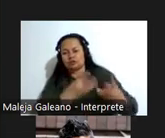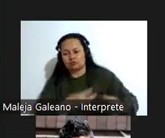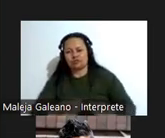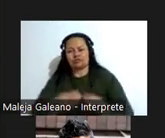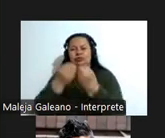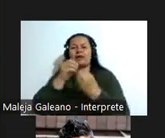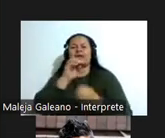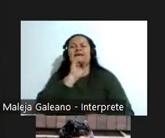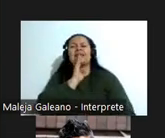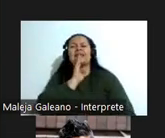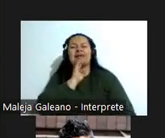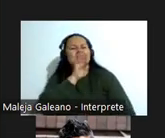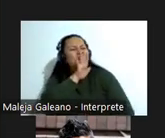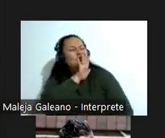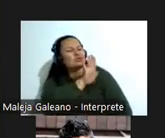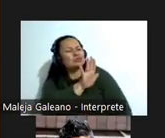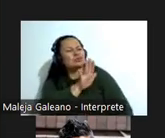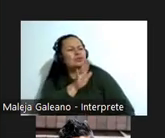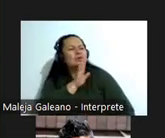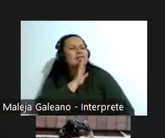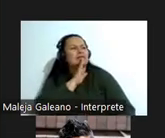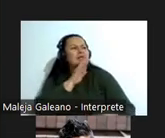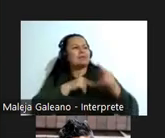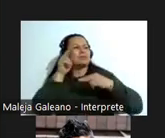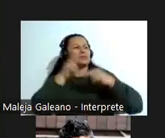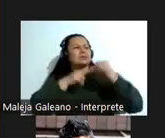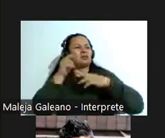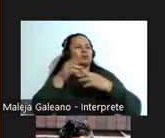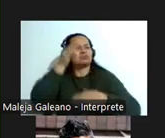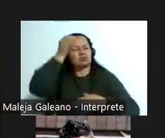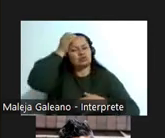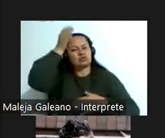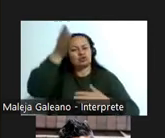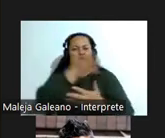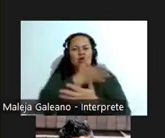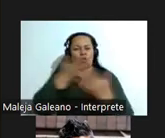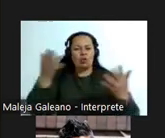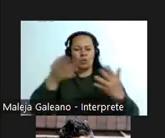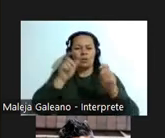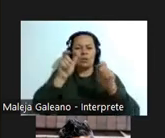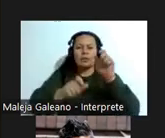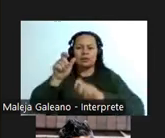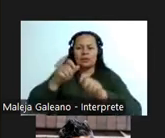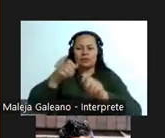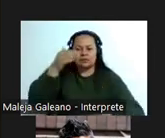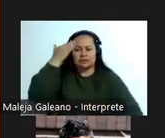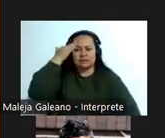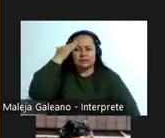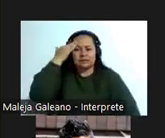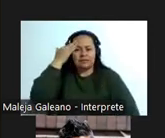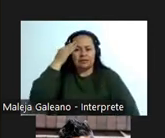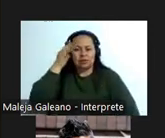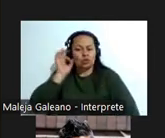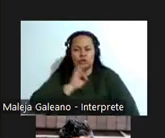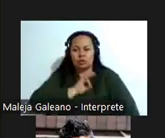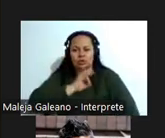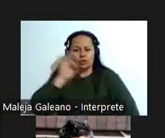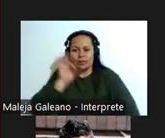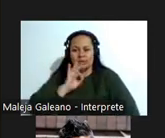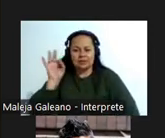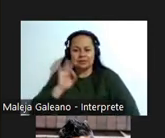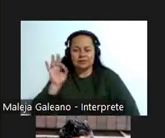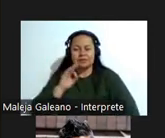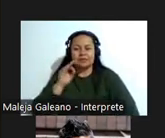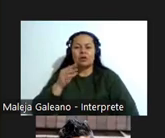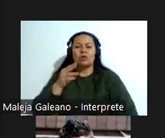colectiva, quiénes son las personas con las que vas a construir saber, porque a partir de ahora ya sabemos que no vamos a denominar más este asunto de sujetos de